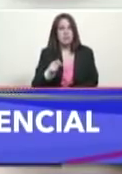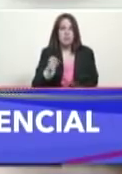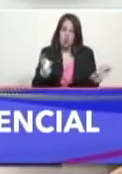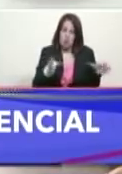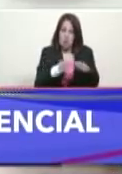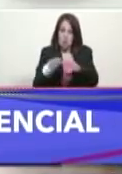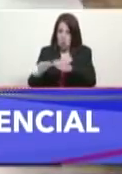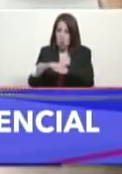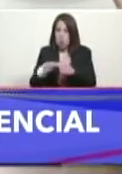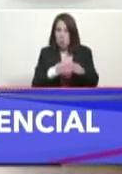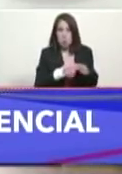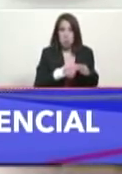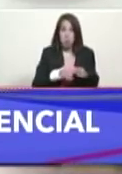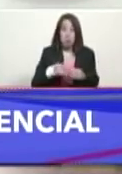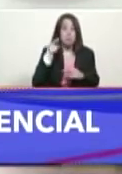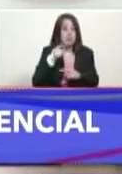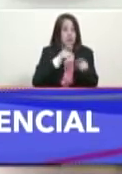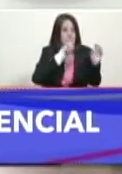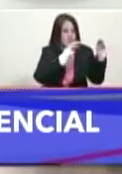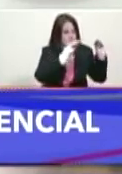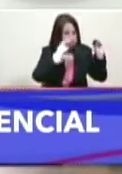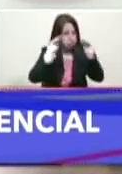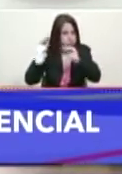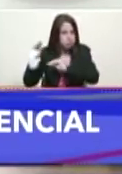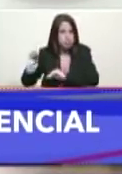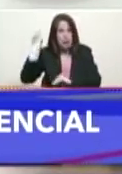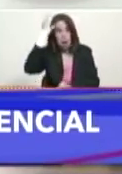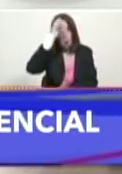colectivos. Creemos conciencia